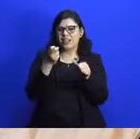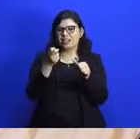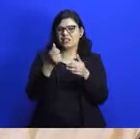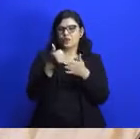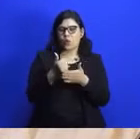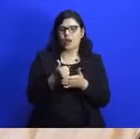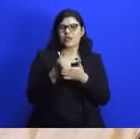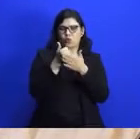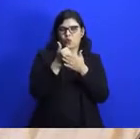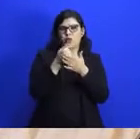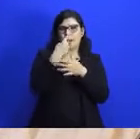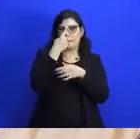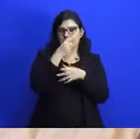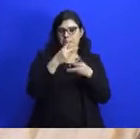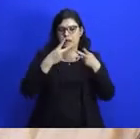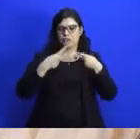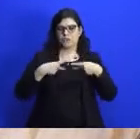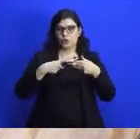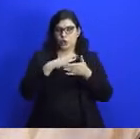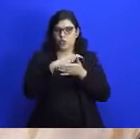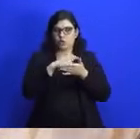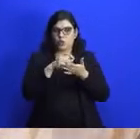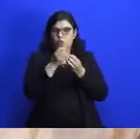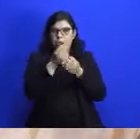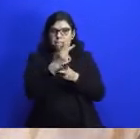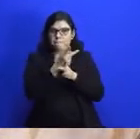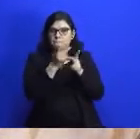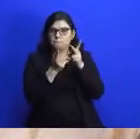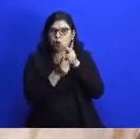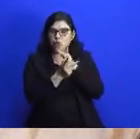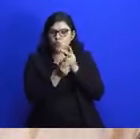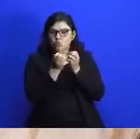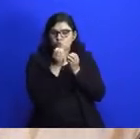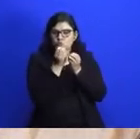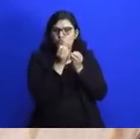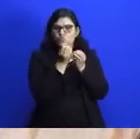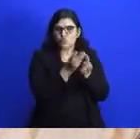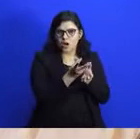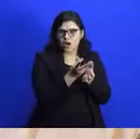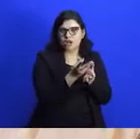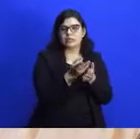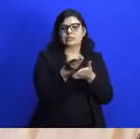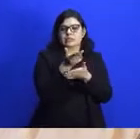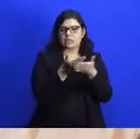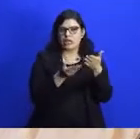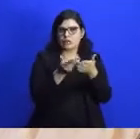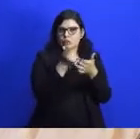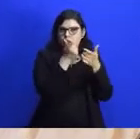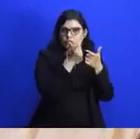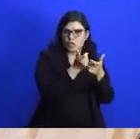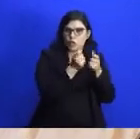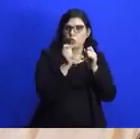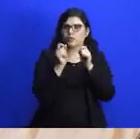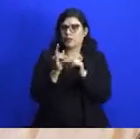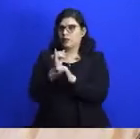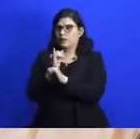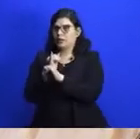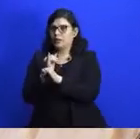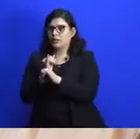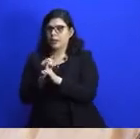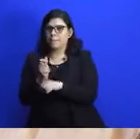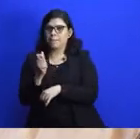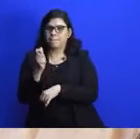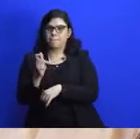a otorgarle a nuestros clientes productos y servicios financieros y digitales al precio más bajo